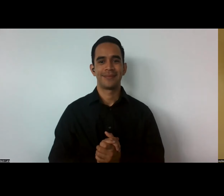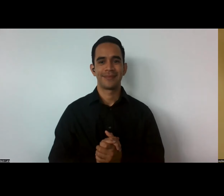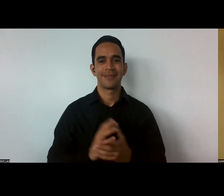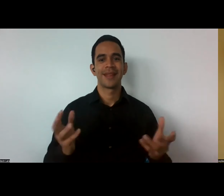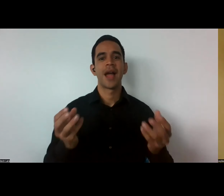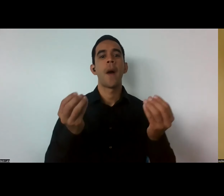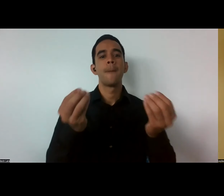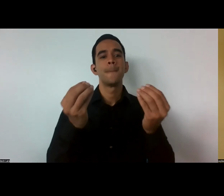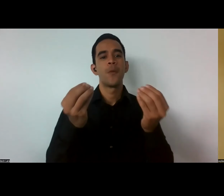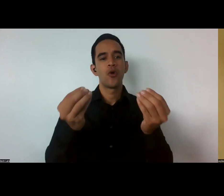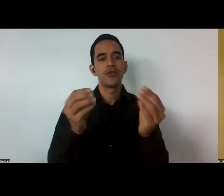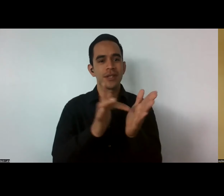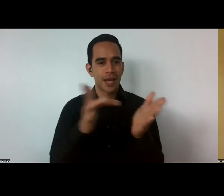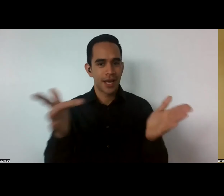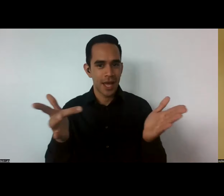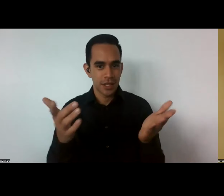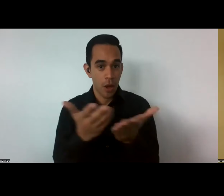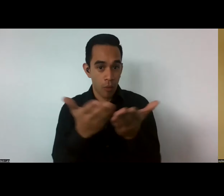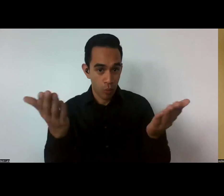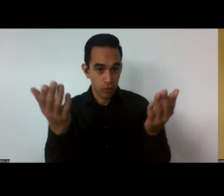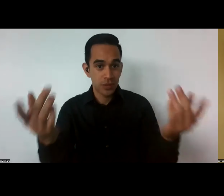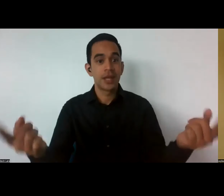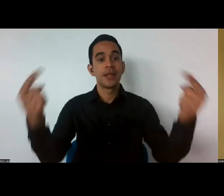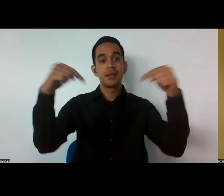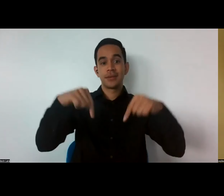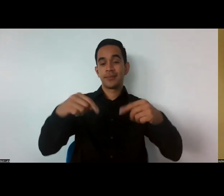Muchísimas gracias por estar acá. A ver,